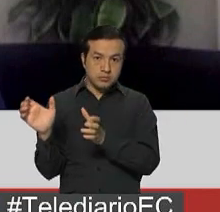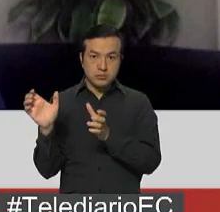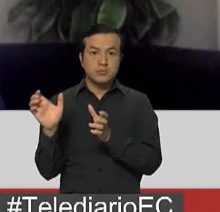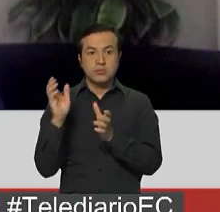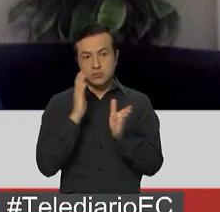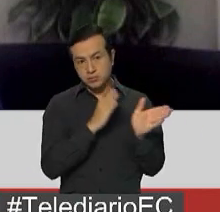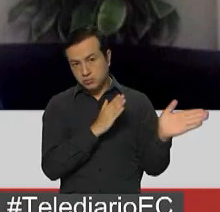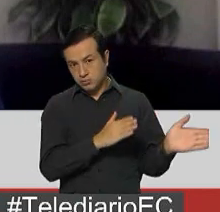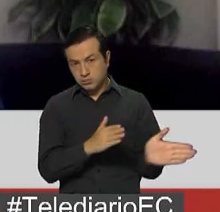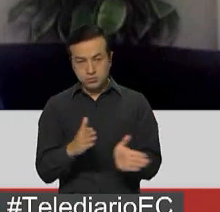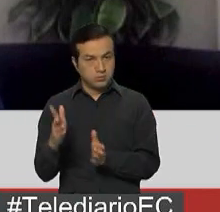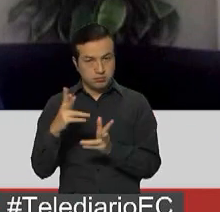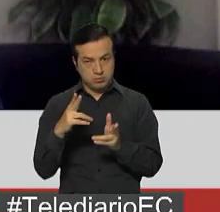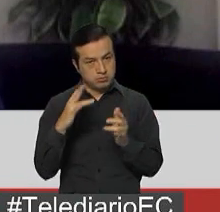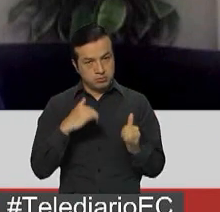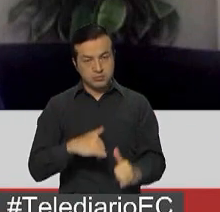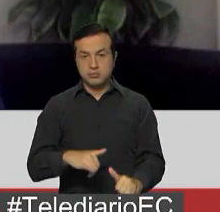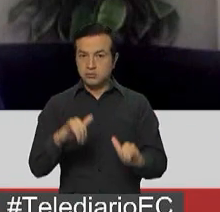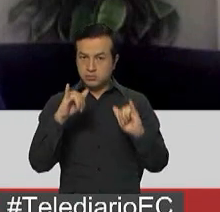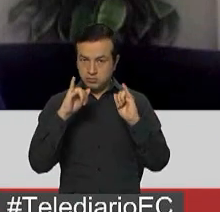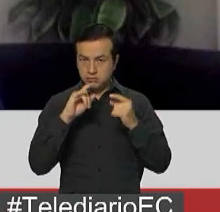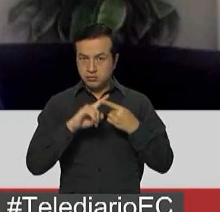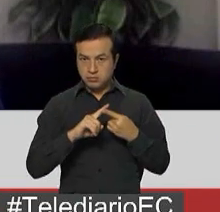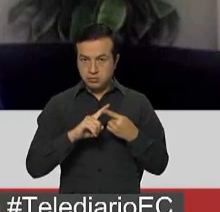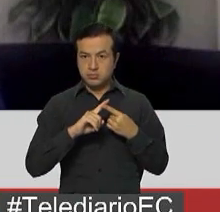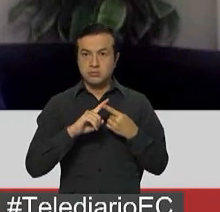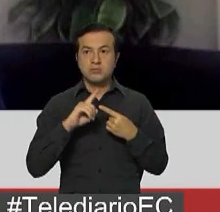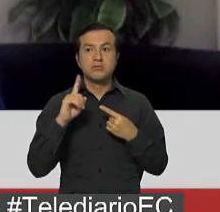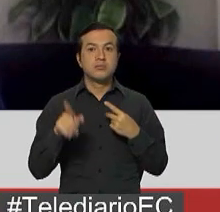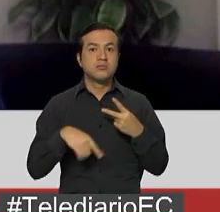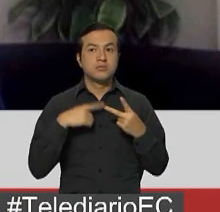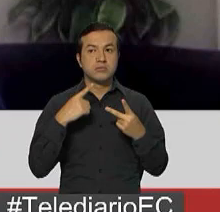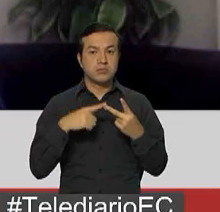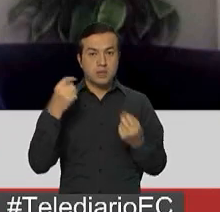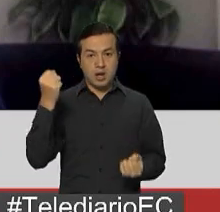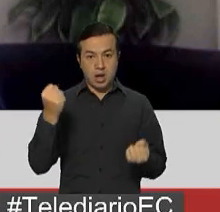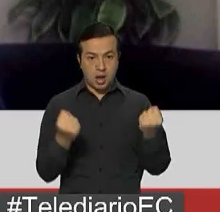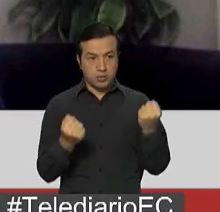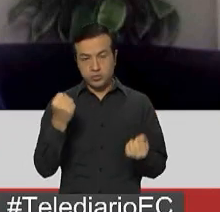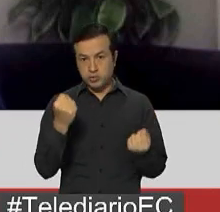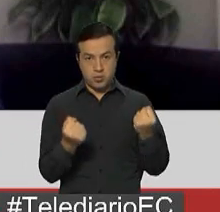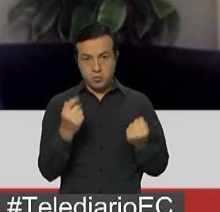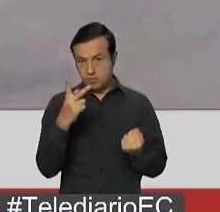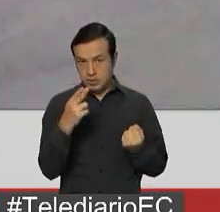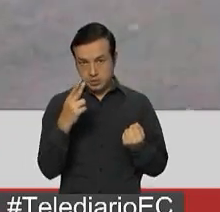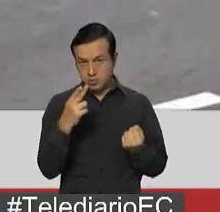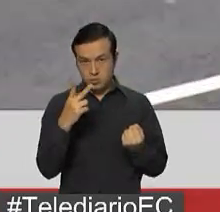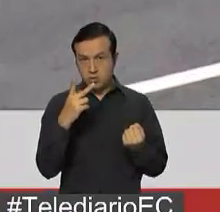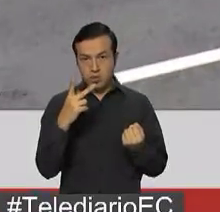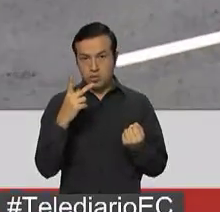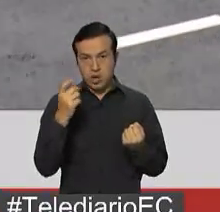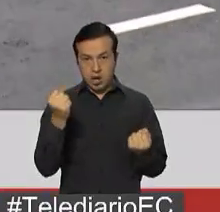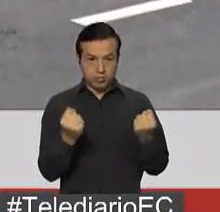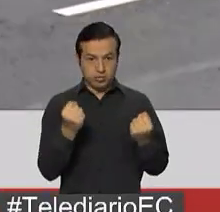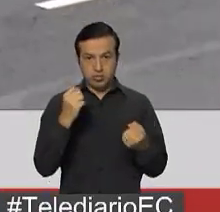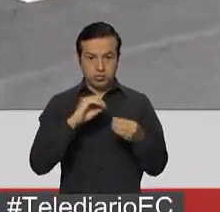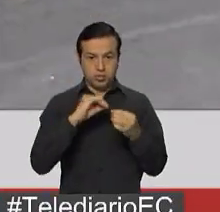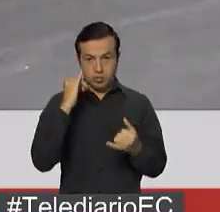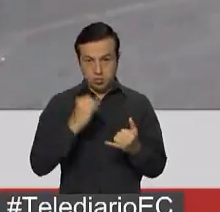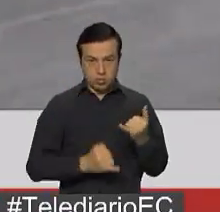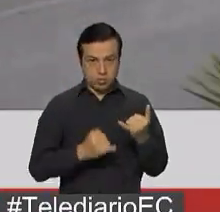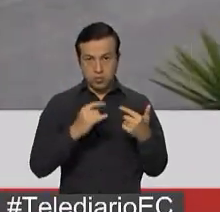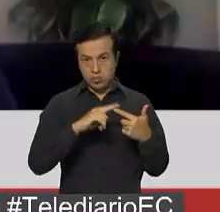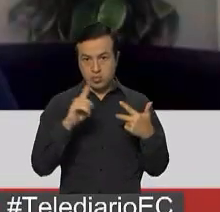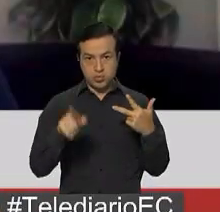funcionando hasta ahora la restricción de los vehículos también sigue vigente y se flexibilizan en otros